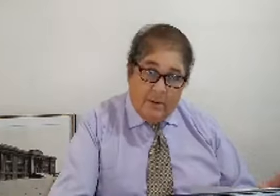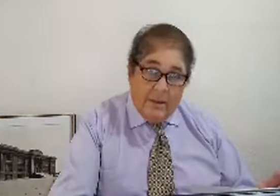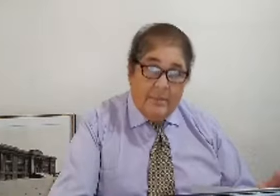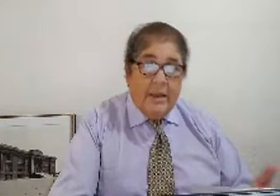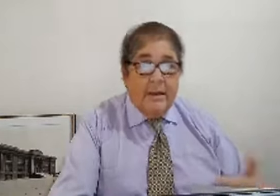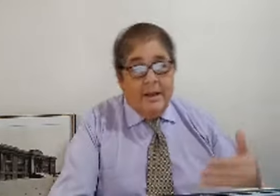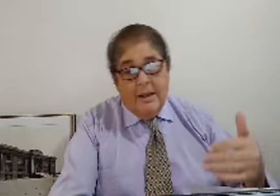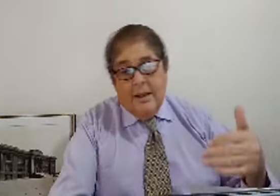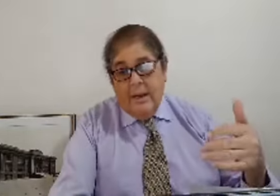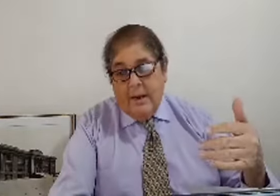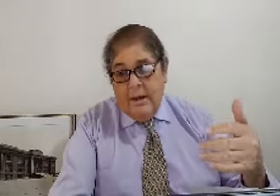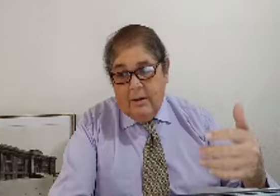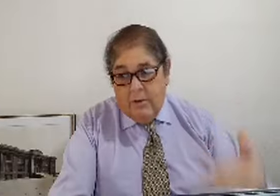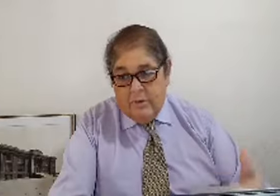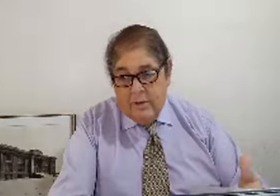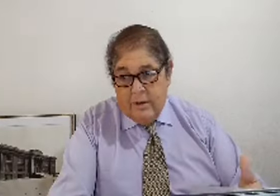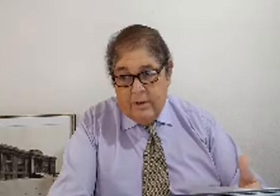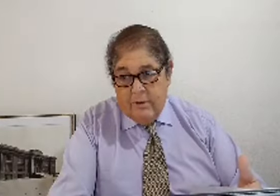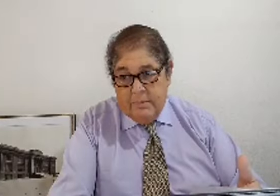mayor demanda,